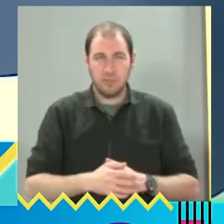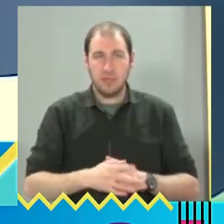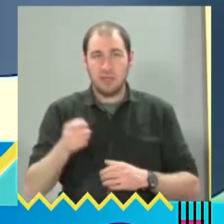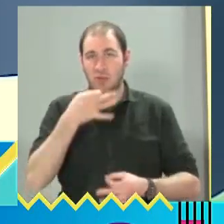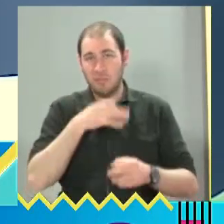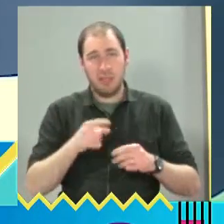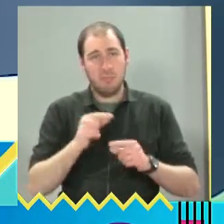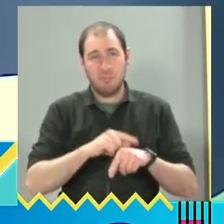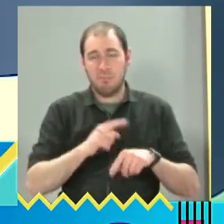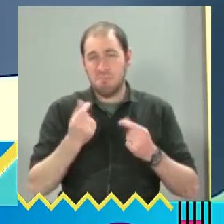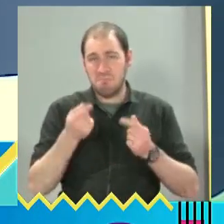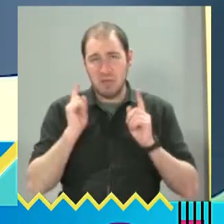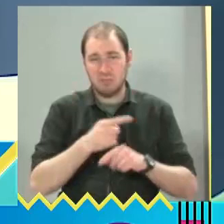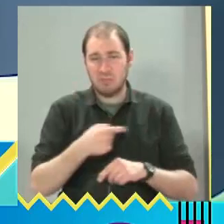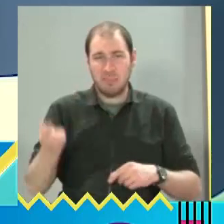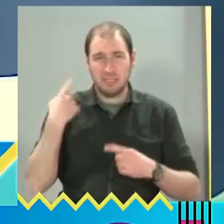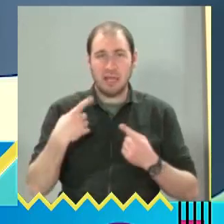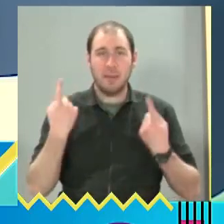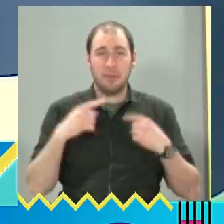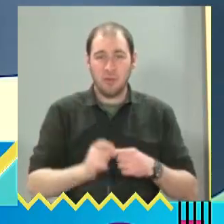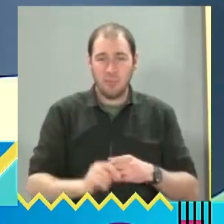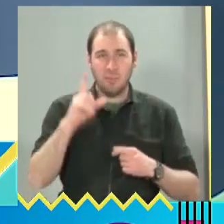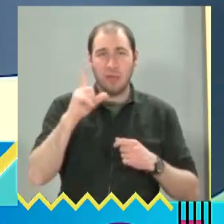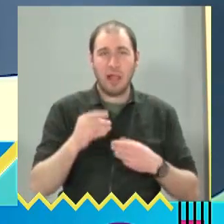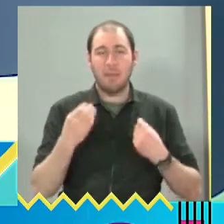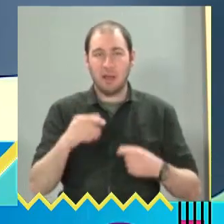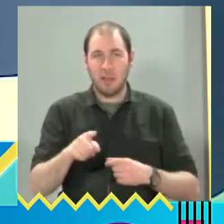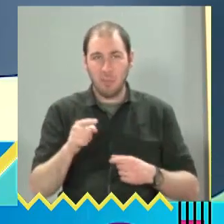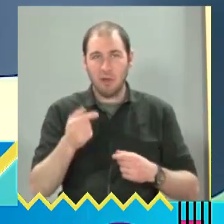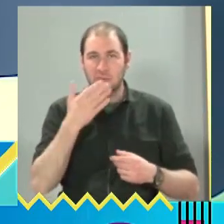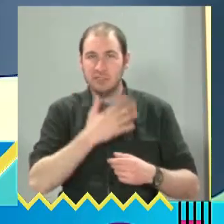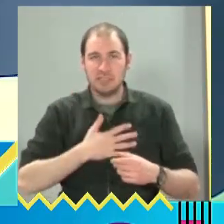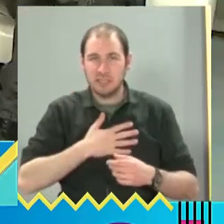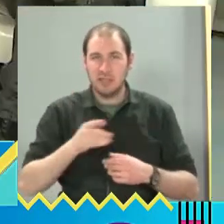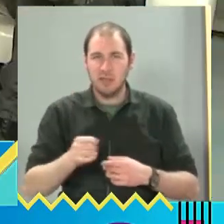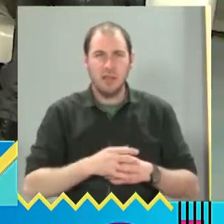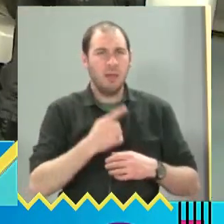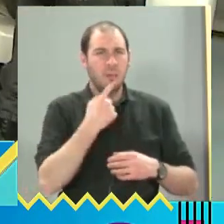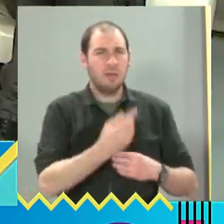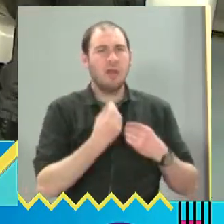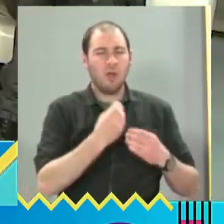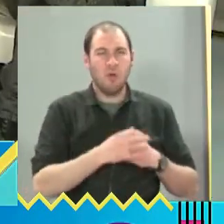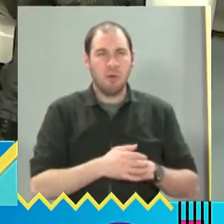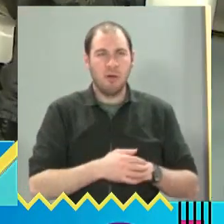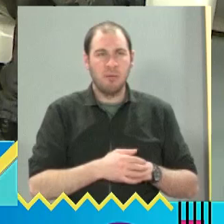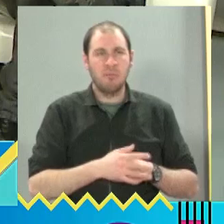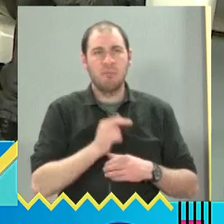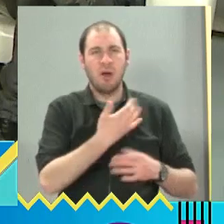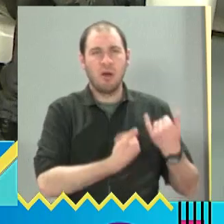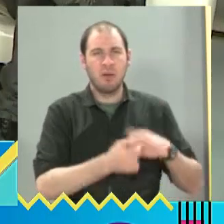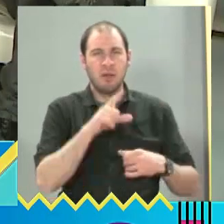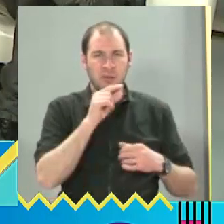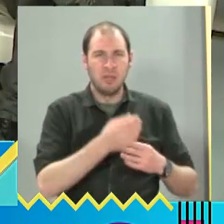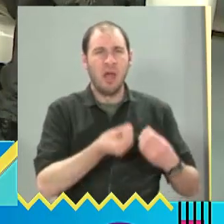te lo están vendiendo lo mismo que estaba la semana pasada, solamente que lo suben para que vos tengas la percepción esa. Marcos, ¿y cómo hacemos para, recién lo dijiste en tu